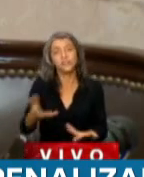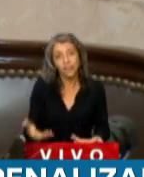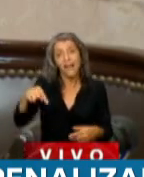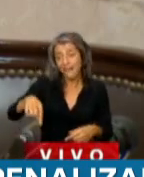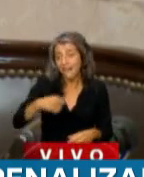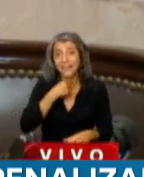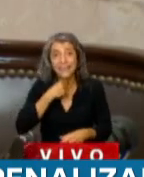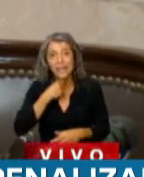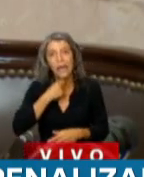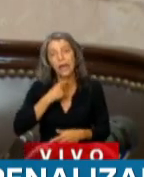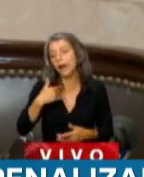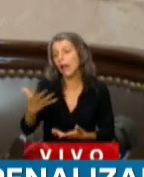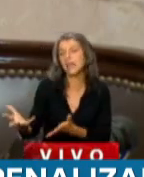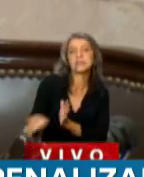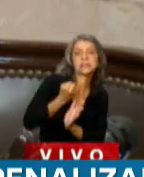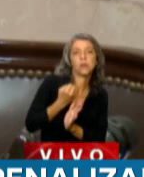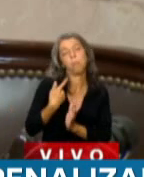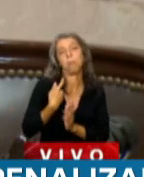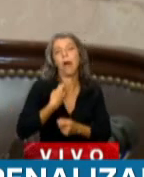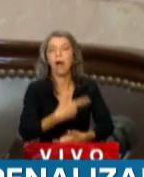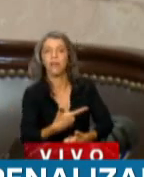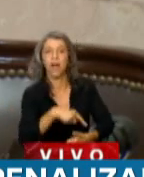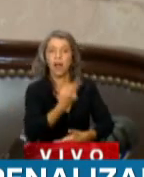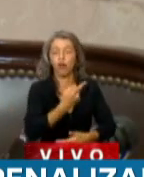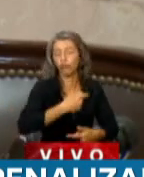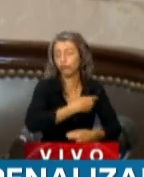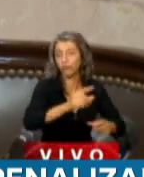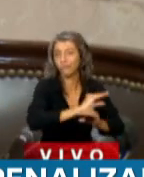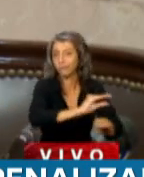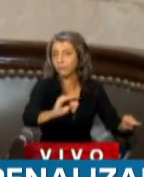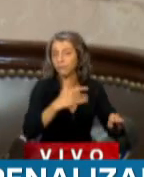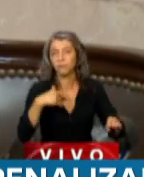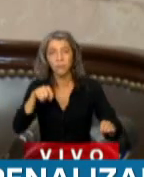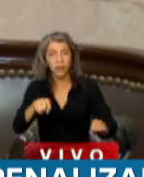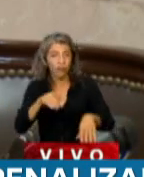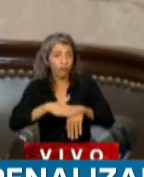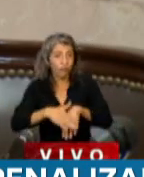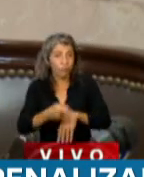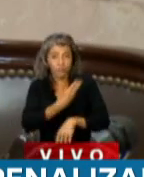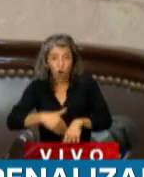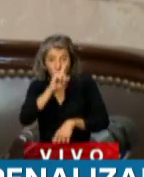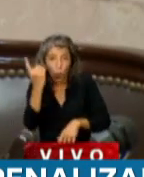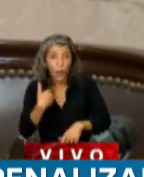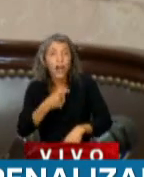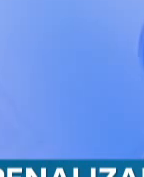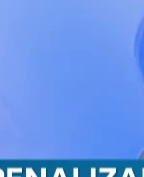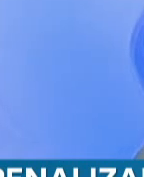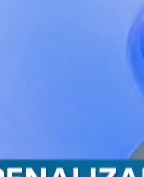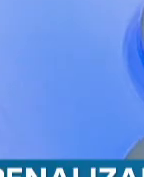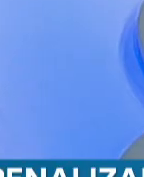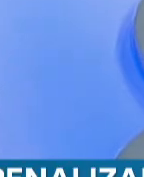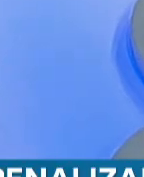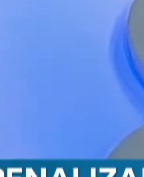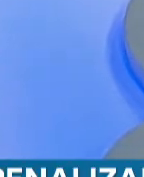hasta el último, para que después no puedan decir lo contrario a lo que emana de las decisiones del Estado. Hay una